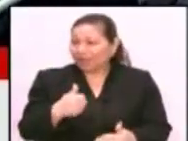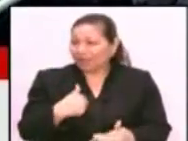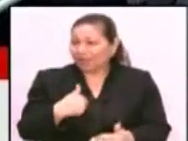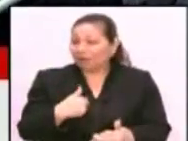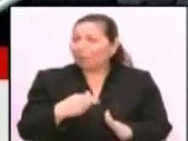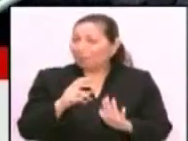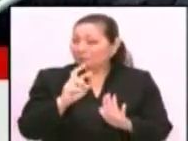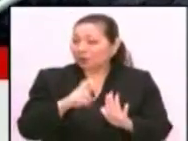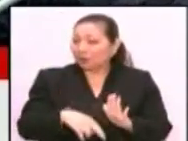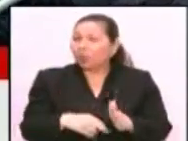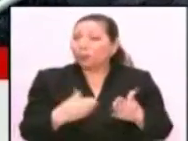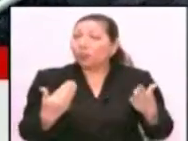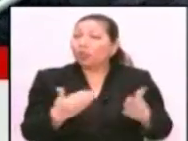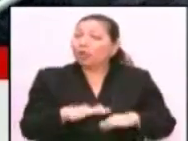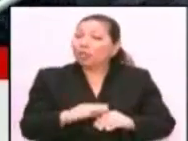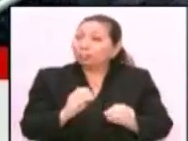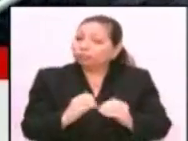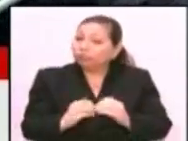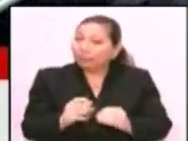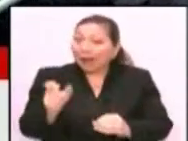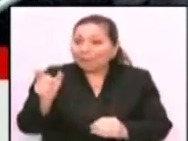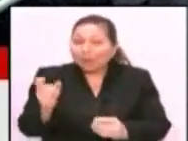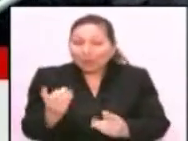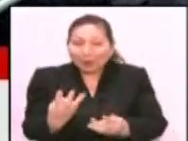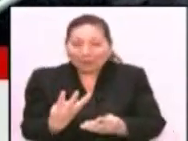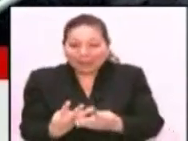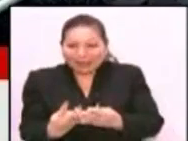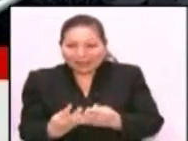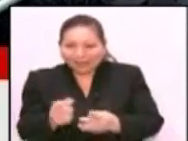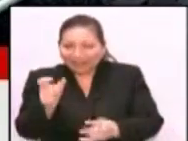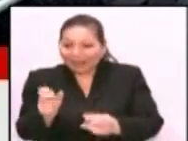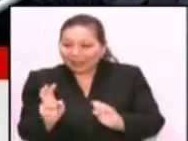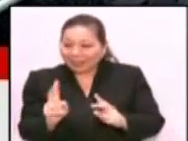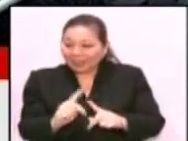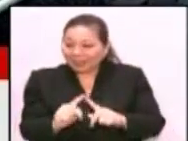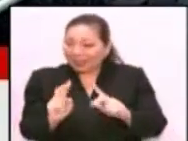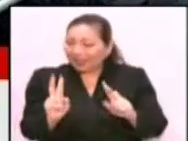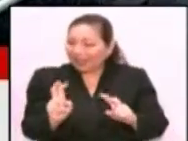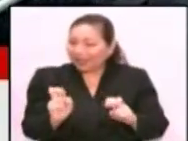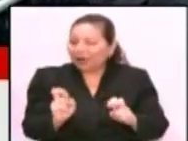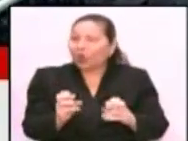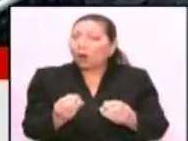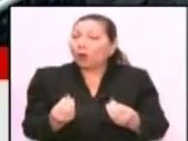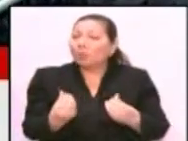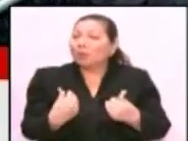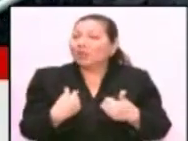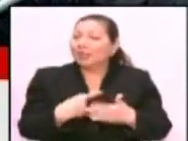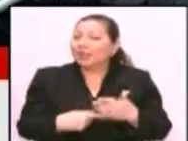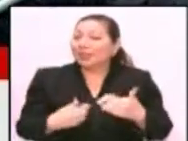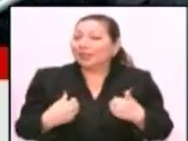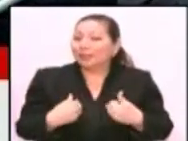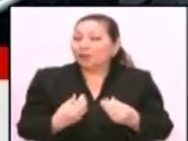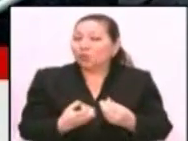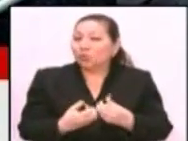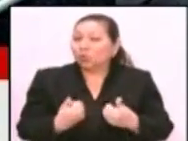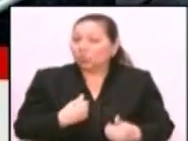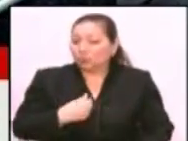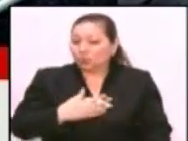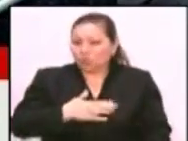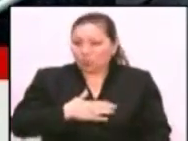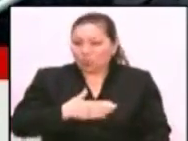programa en donde prepara al interno con diferentes temas de cómo debe ser un pequeño